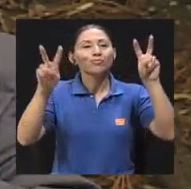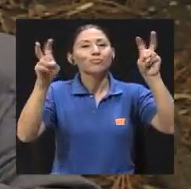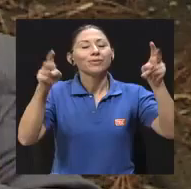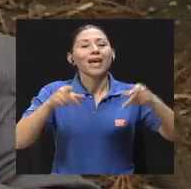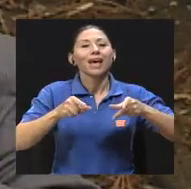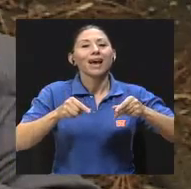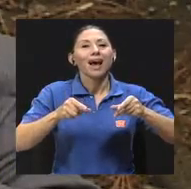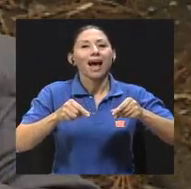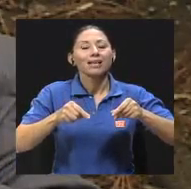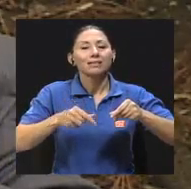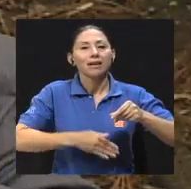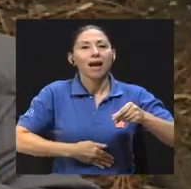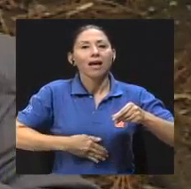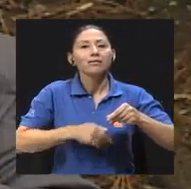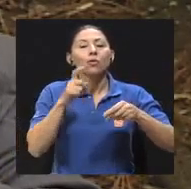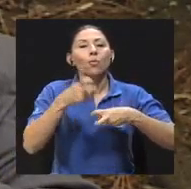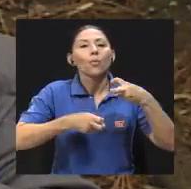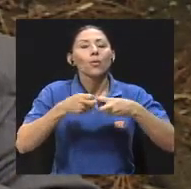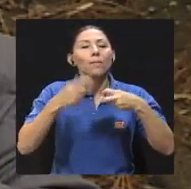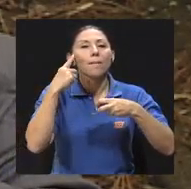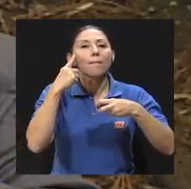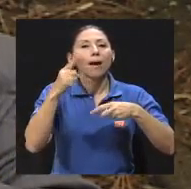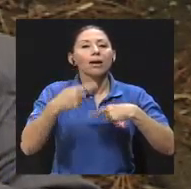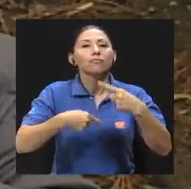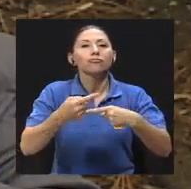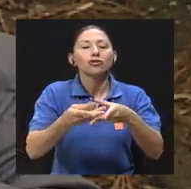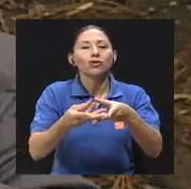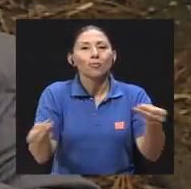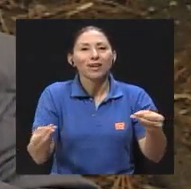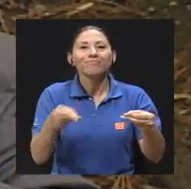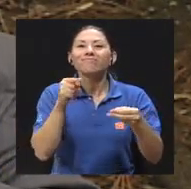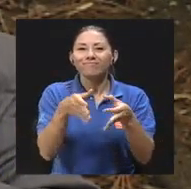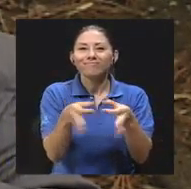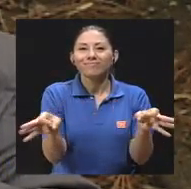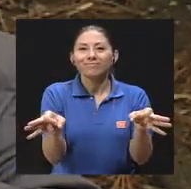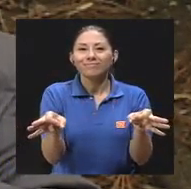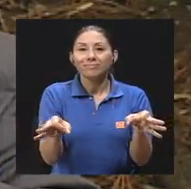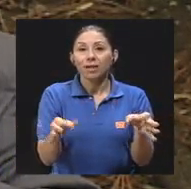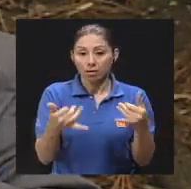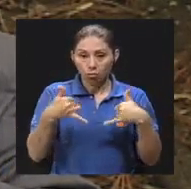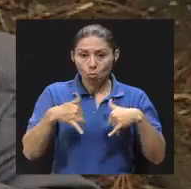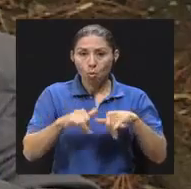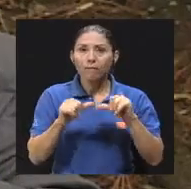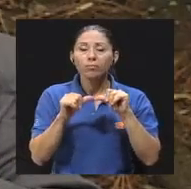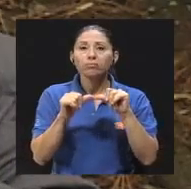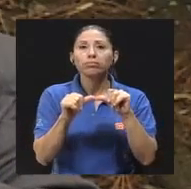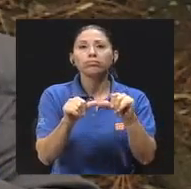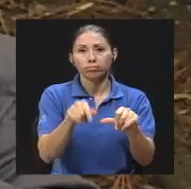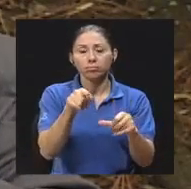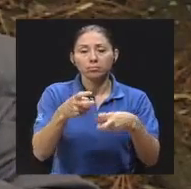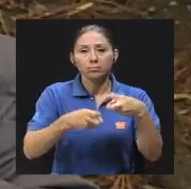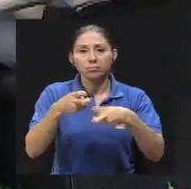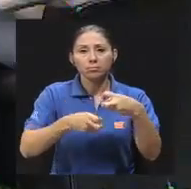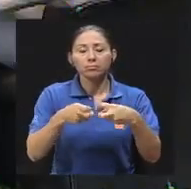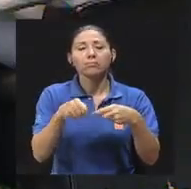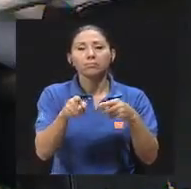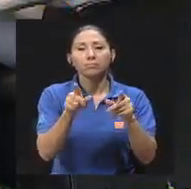y en el 2014 lo vuelvo a repetir porque sigue siendo un problema a nivel nacional este tumor, este